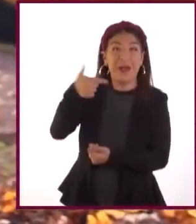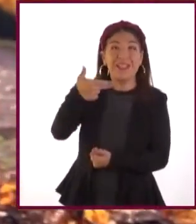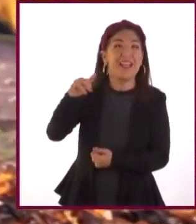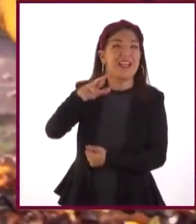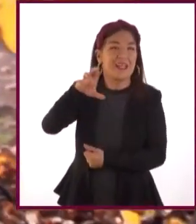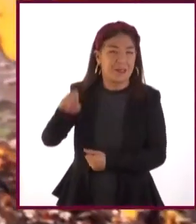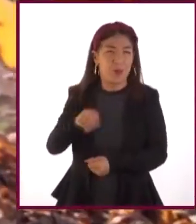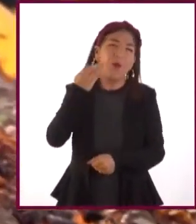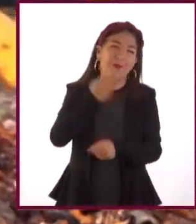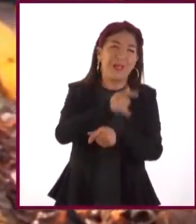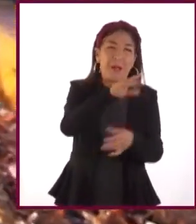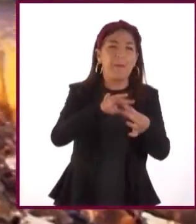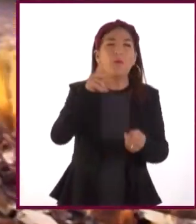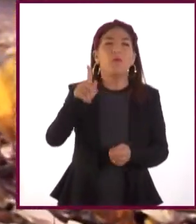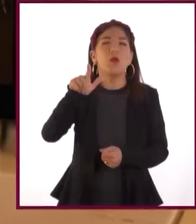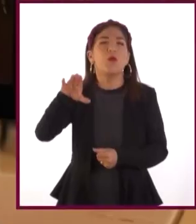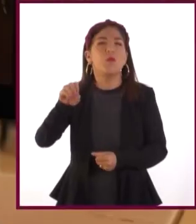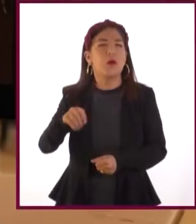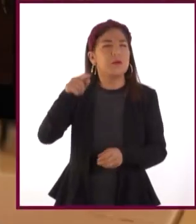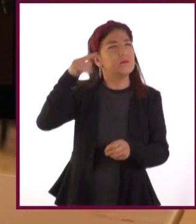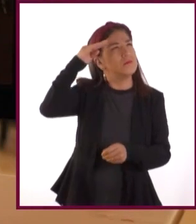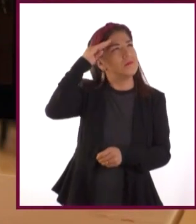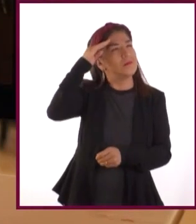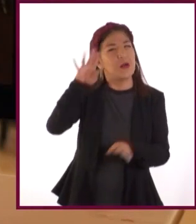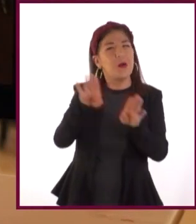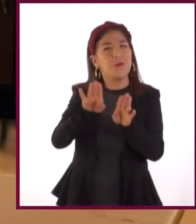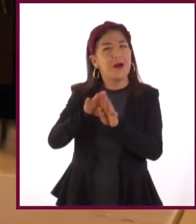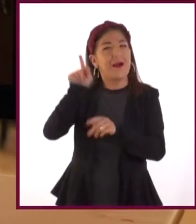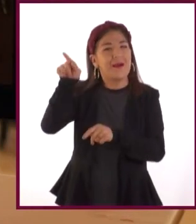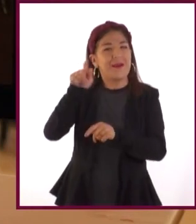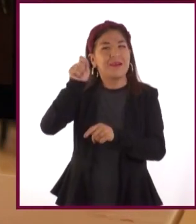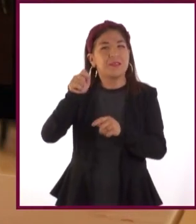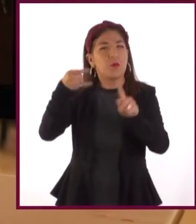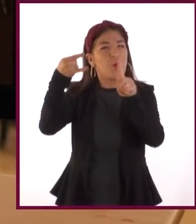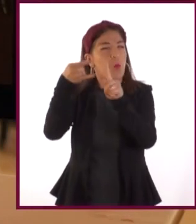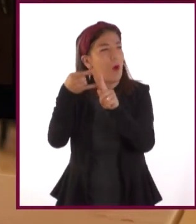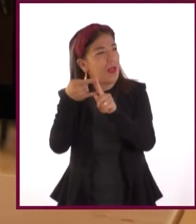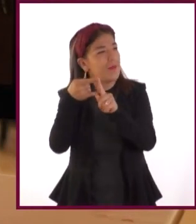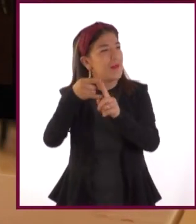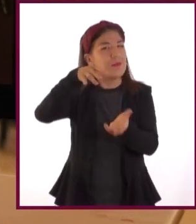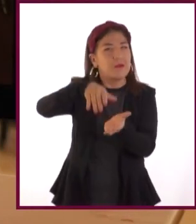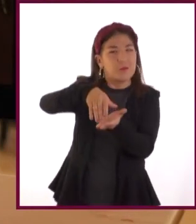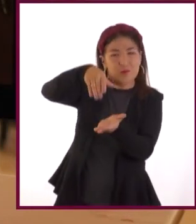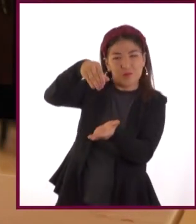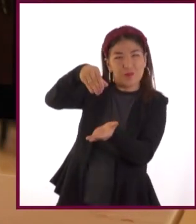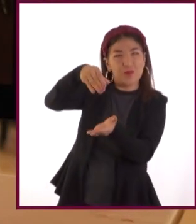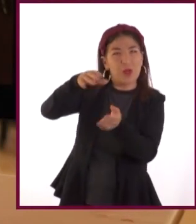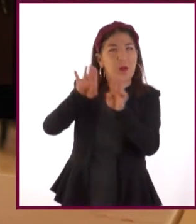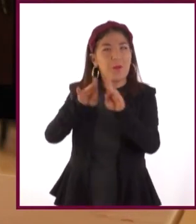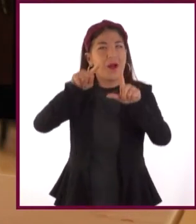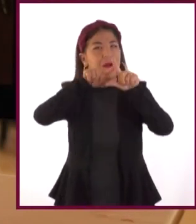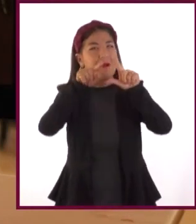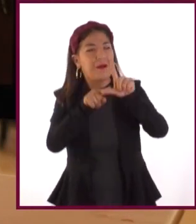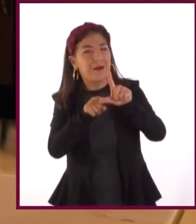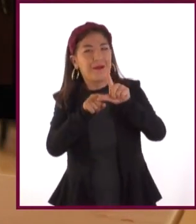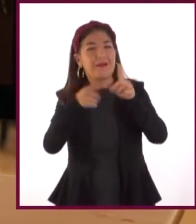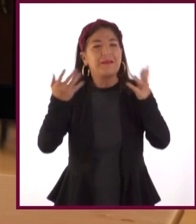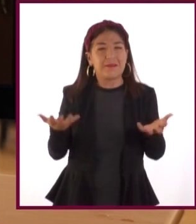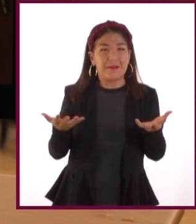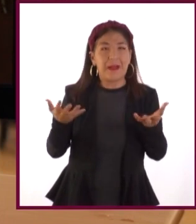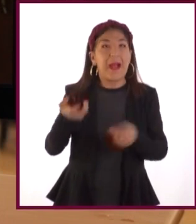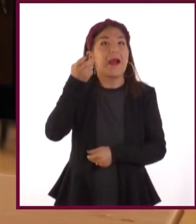directamente con la geometría, sin embargo eso es erróneo, ¿no? O sea, realmente uno puede pensar si yo